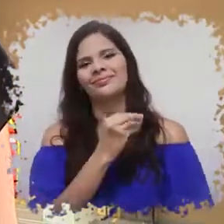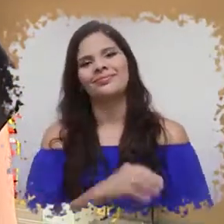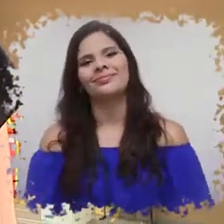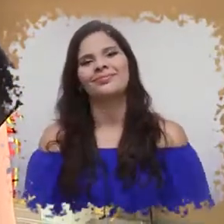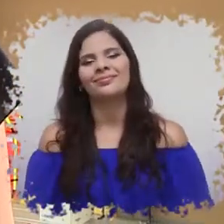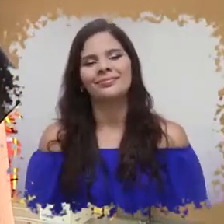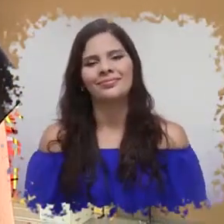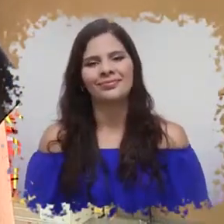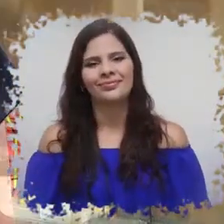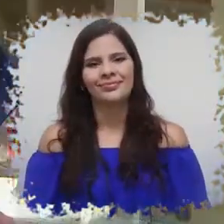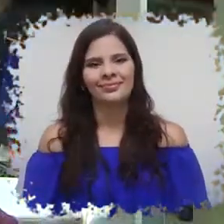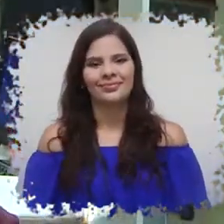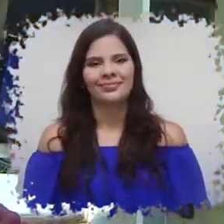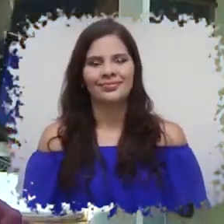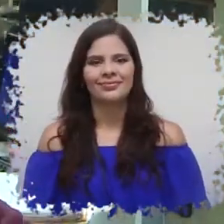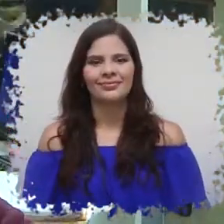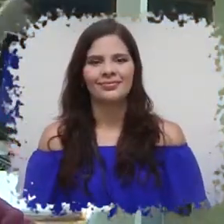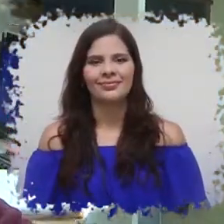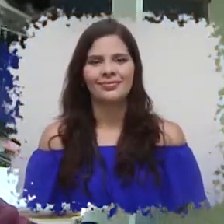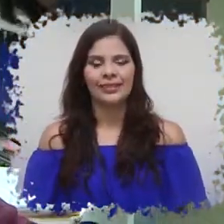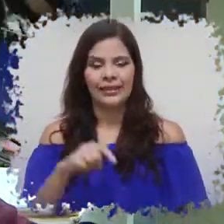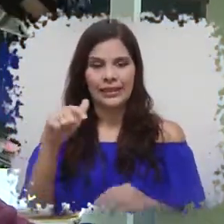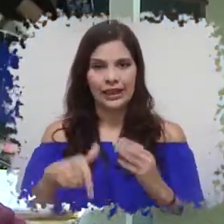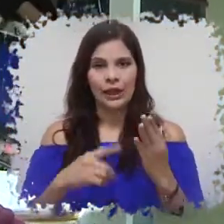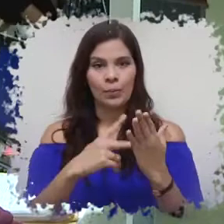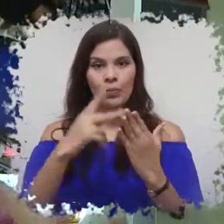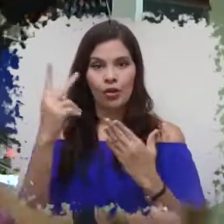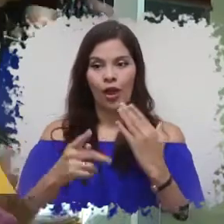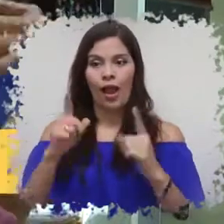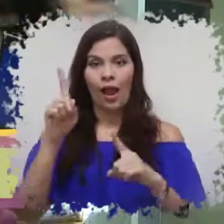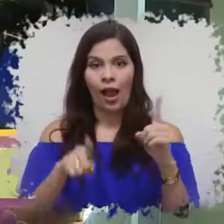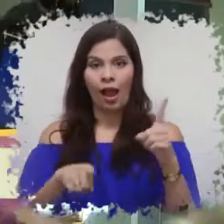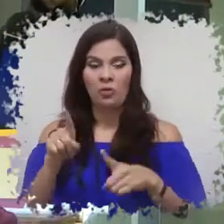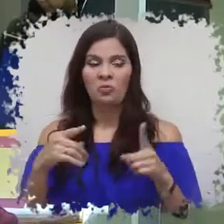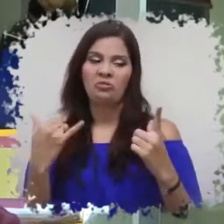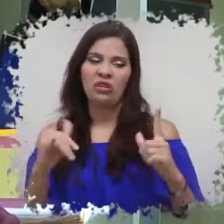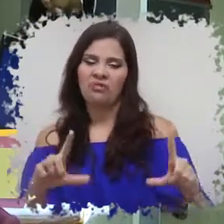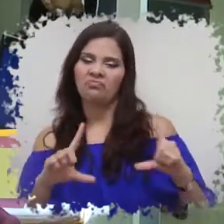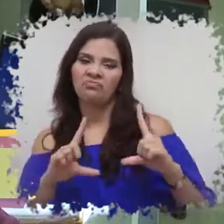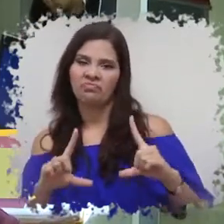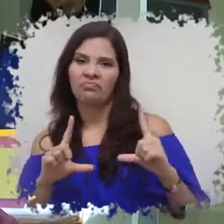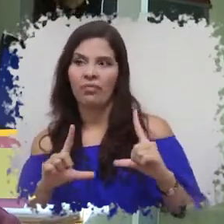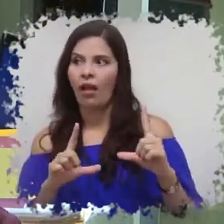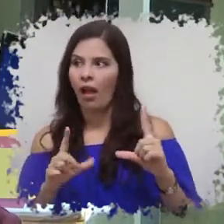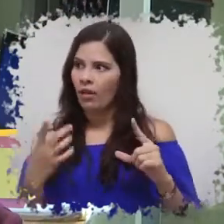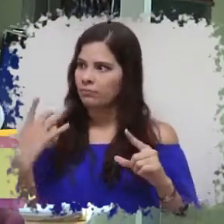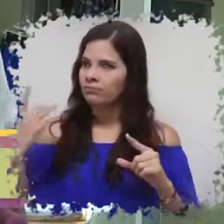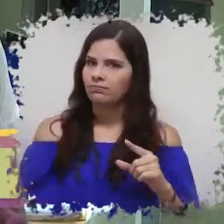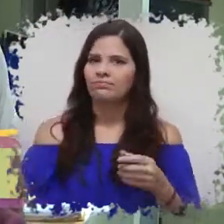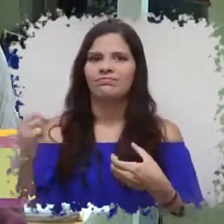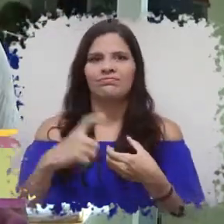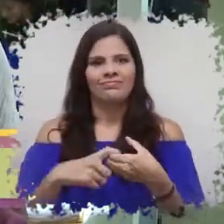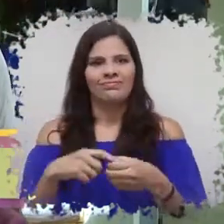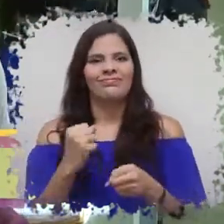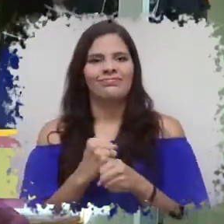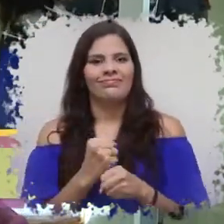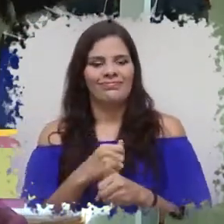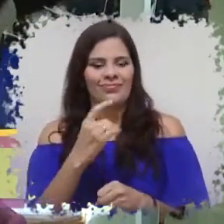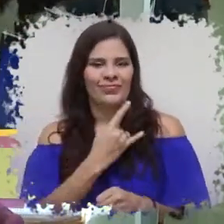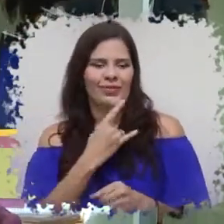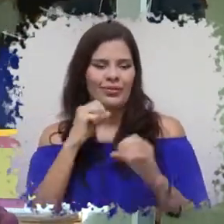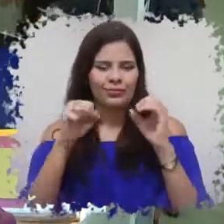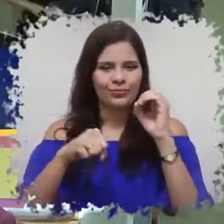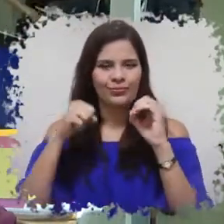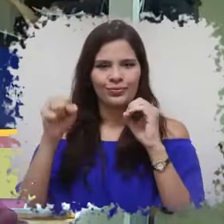campus tan bonito que tienen. Este proyecto nos ha otra vez vinculado a los egresados que estamos trabajando en él, nuevamente